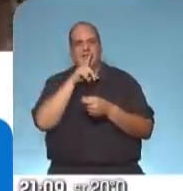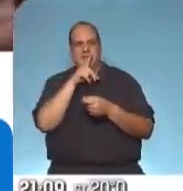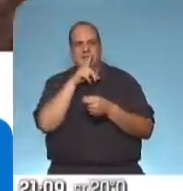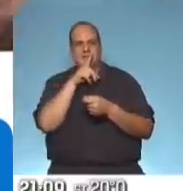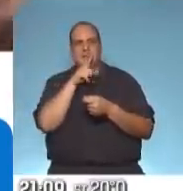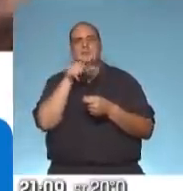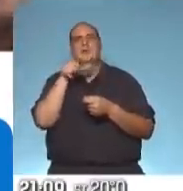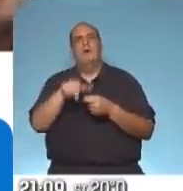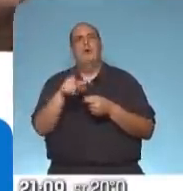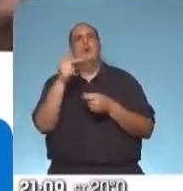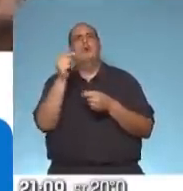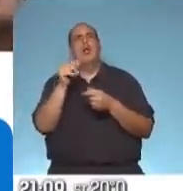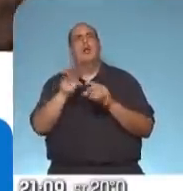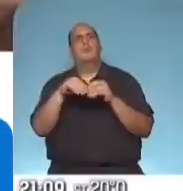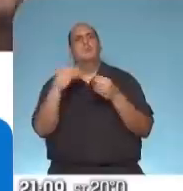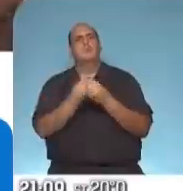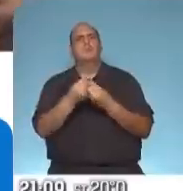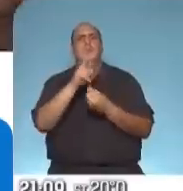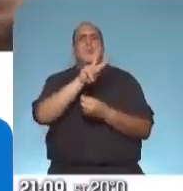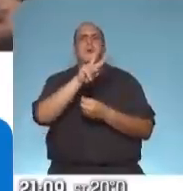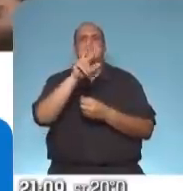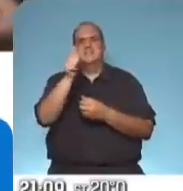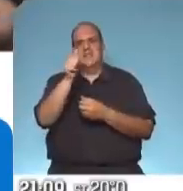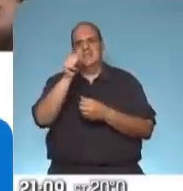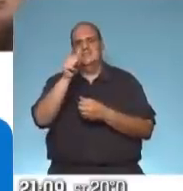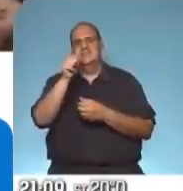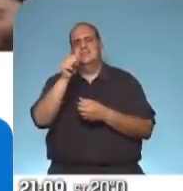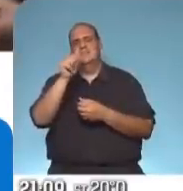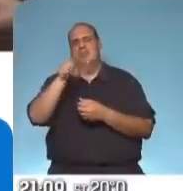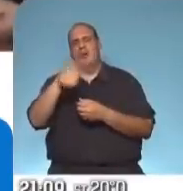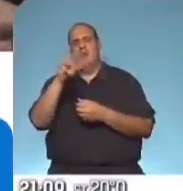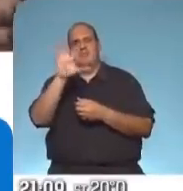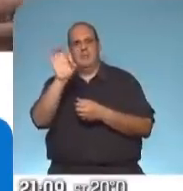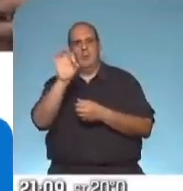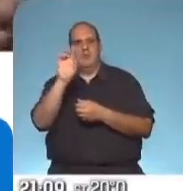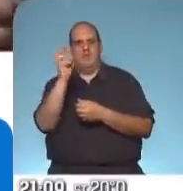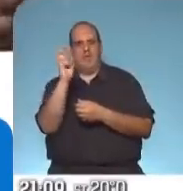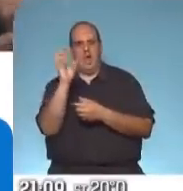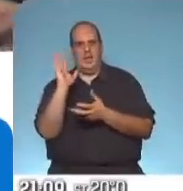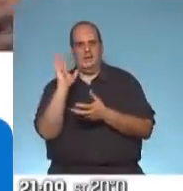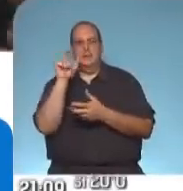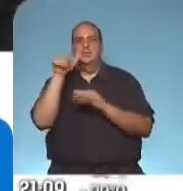que hoy cerró alrededor de 26,50 dólares. Es decir, no es que